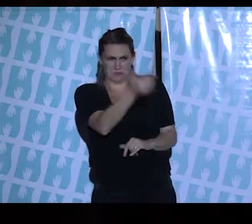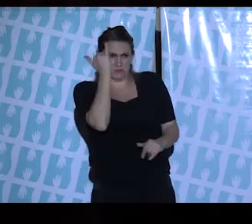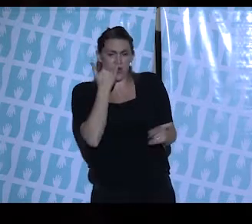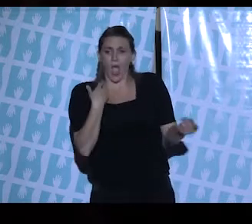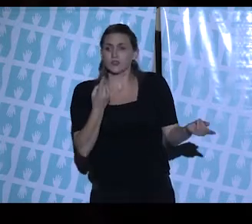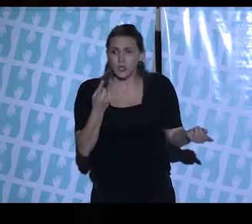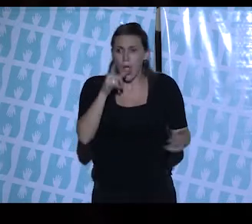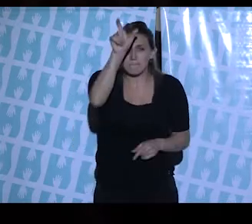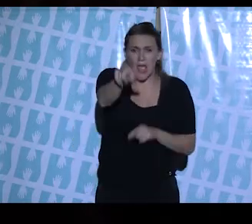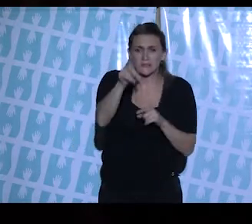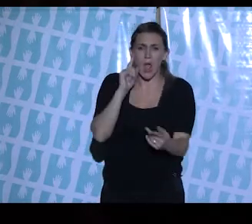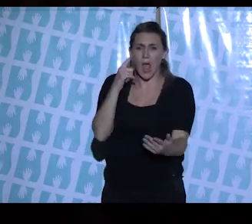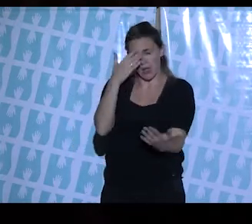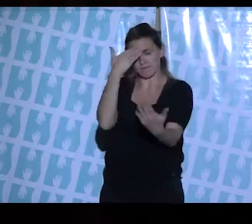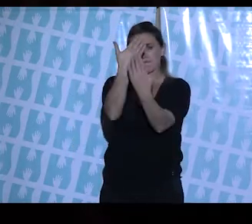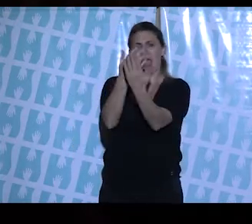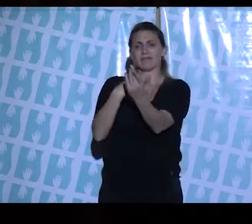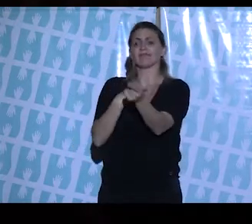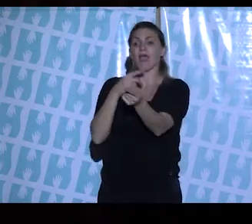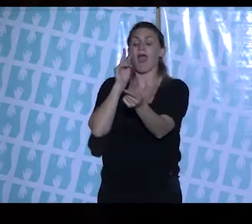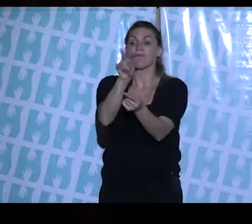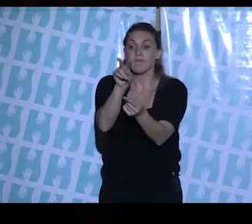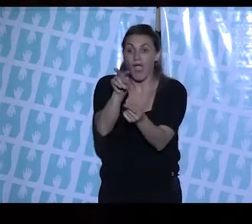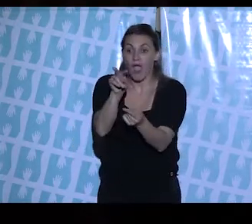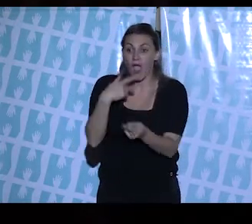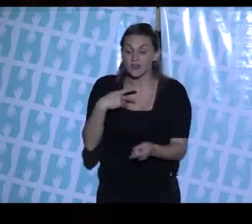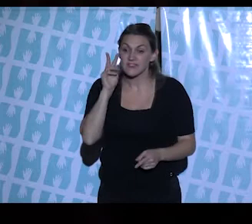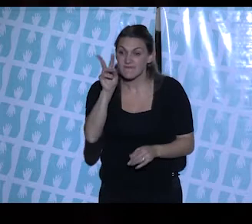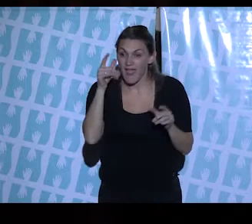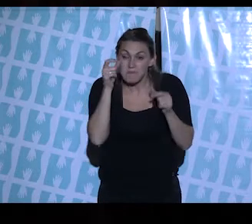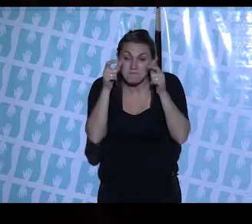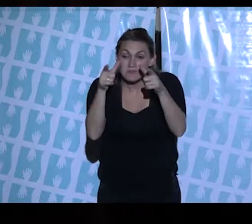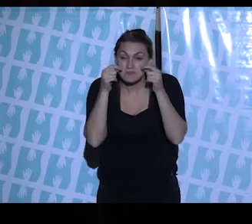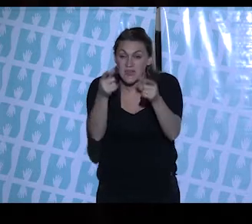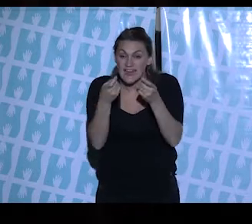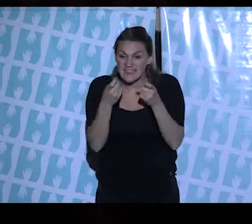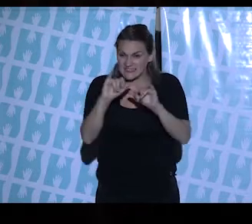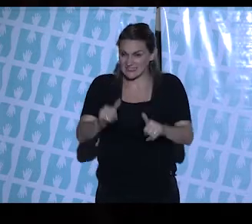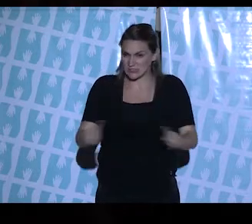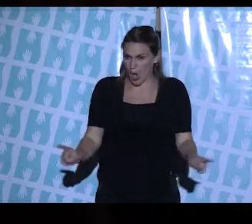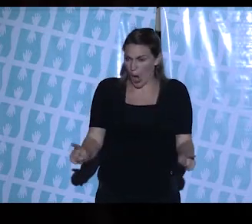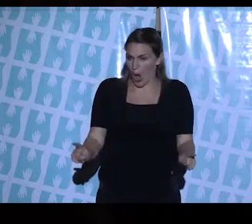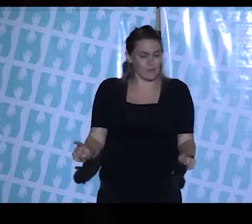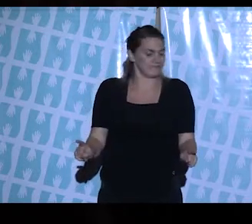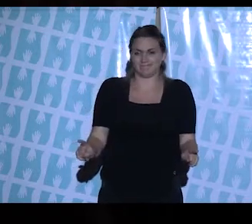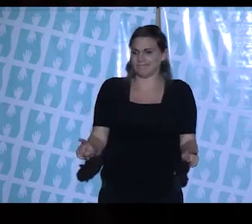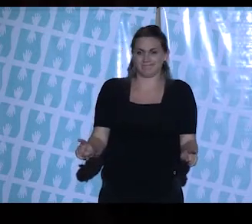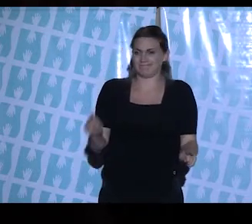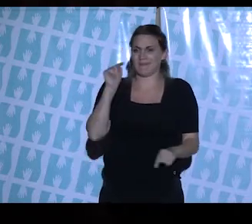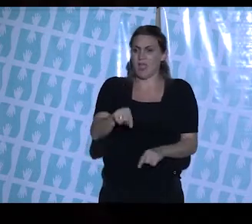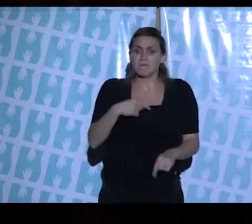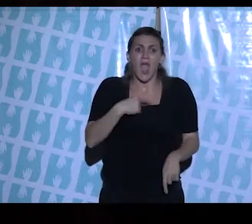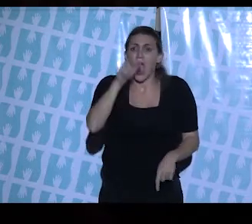bien. En cambio, la enfermedad de Parkinson se ve. Y desgraciadamente en la sociedad humana existe